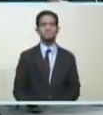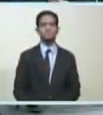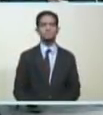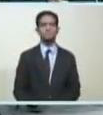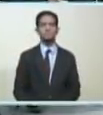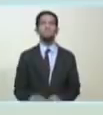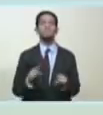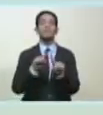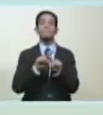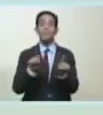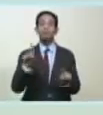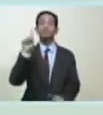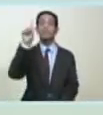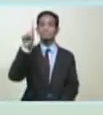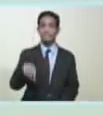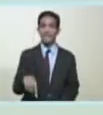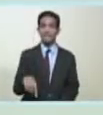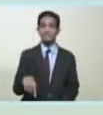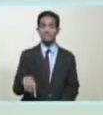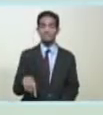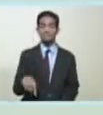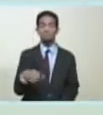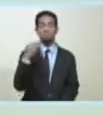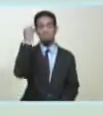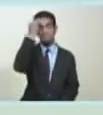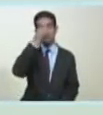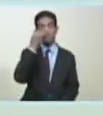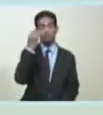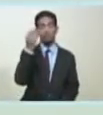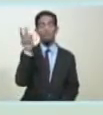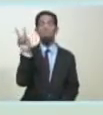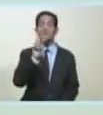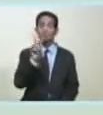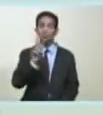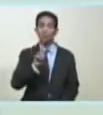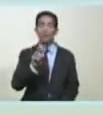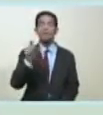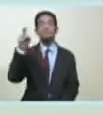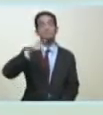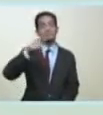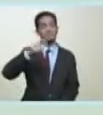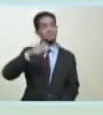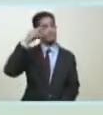Pero así también creo que Venezuela debe ser respetada.